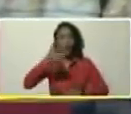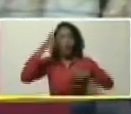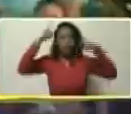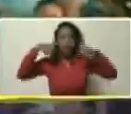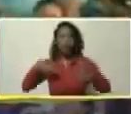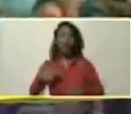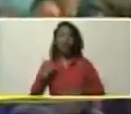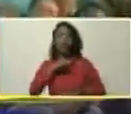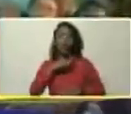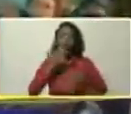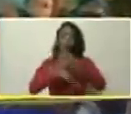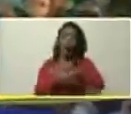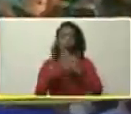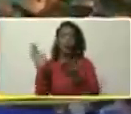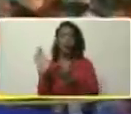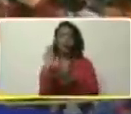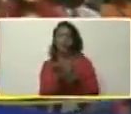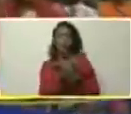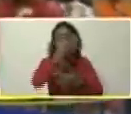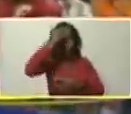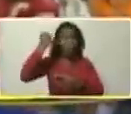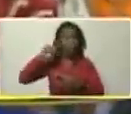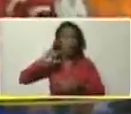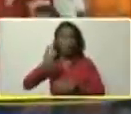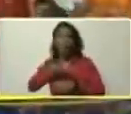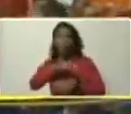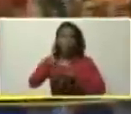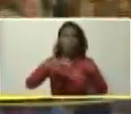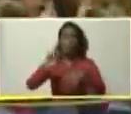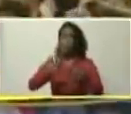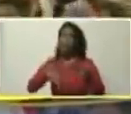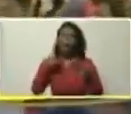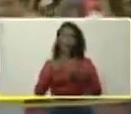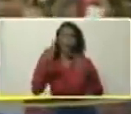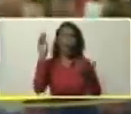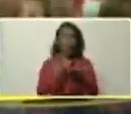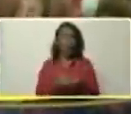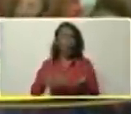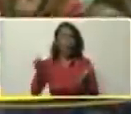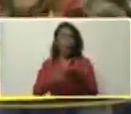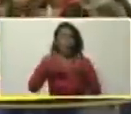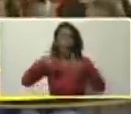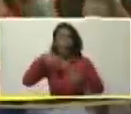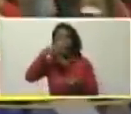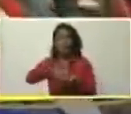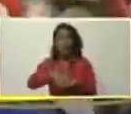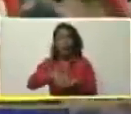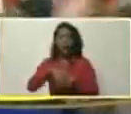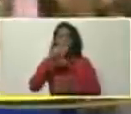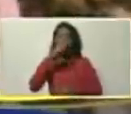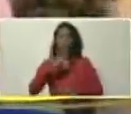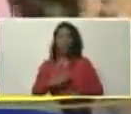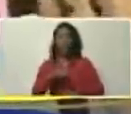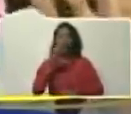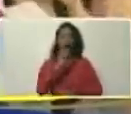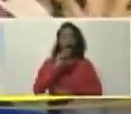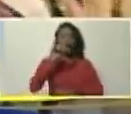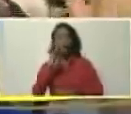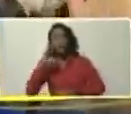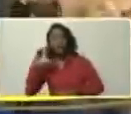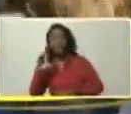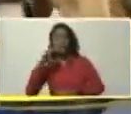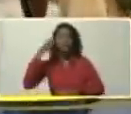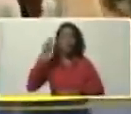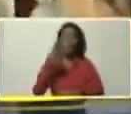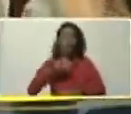Y que vamos a pasar la página de las divisiones para que más nunca en el Estado Barinas se hable de grupo A, B, C, sino que se hable del